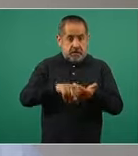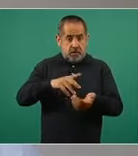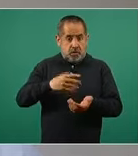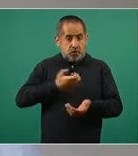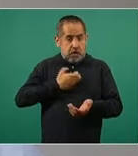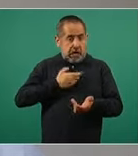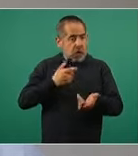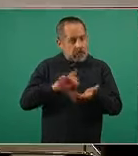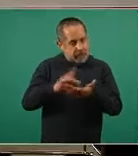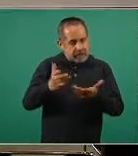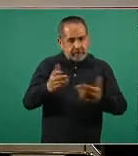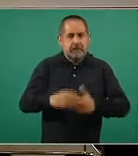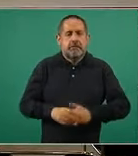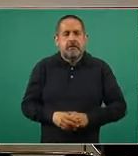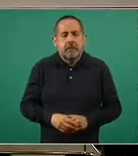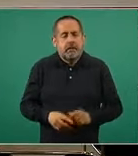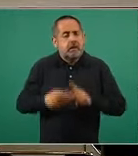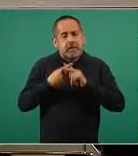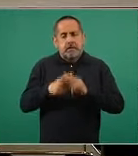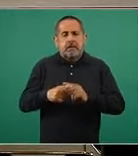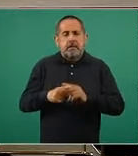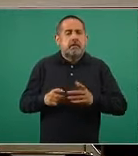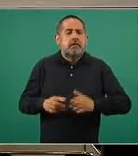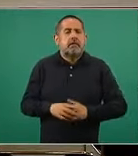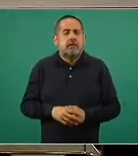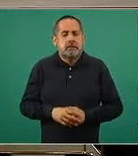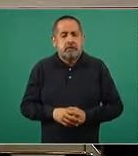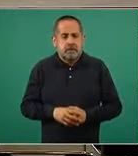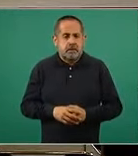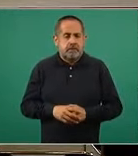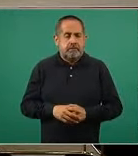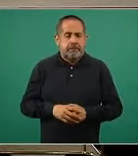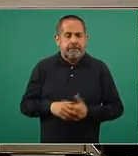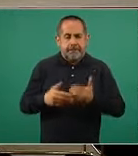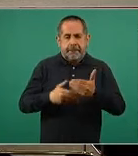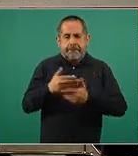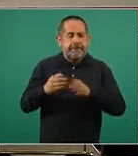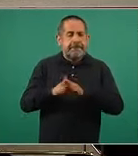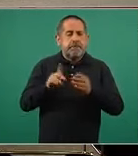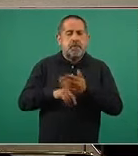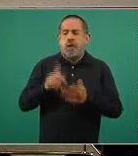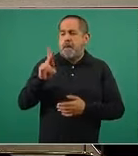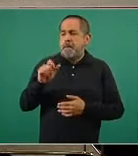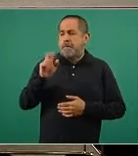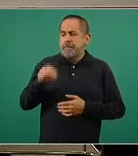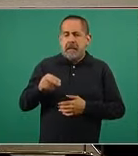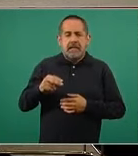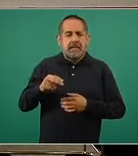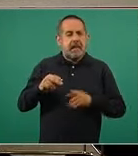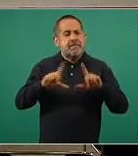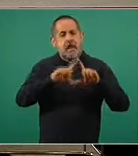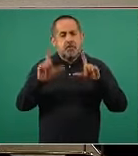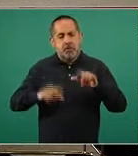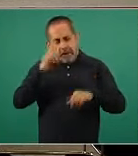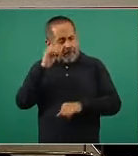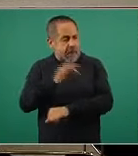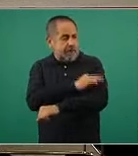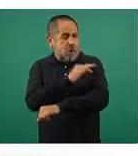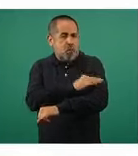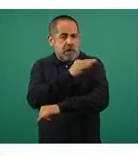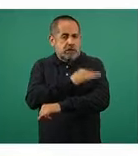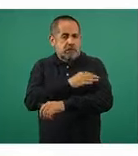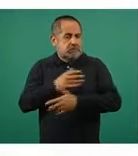Nacional. Vamos a iniciar con la actualización del avance de la Estrategia Nacional de Vacunación. Como pueden ustedes